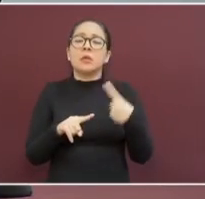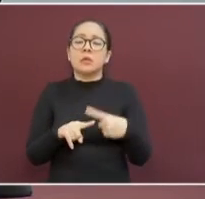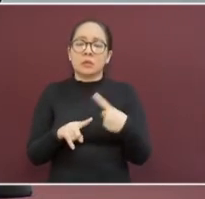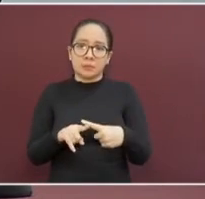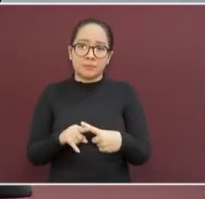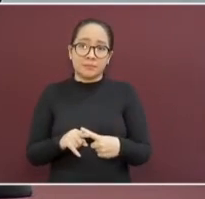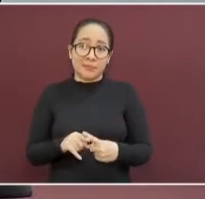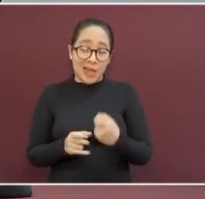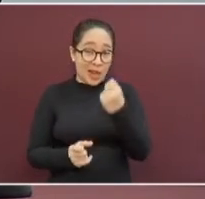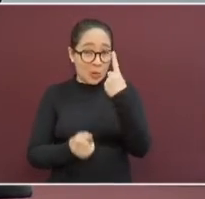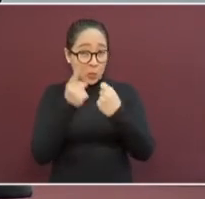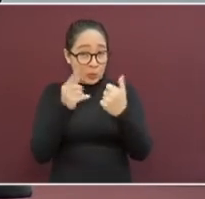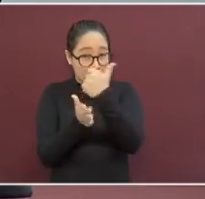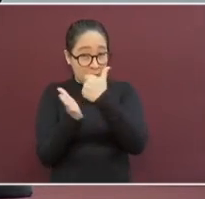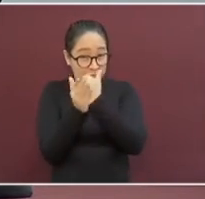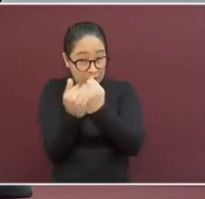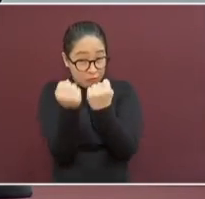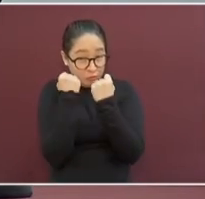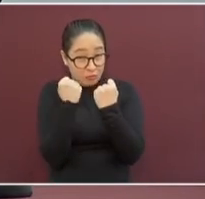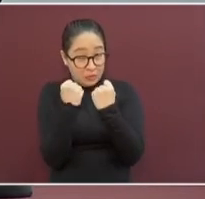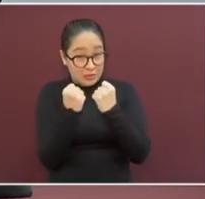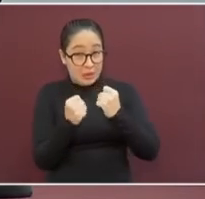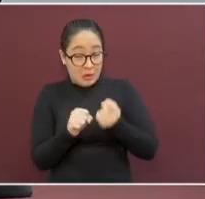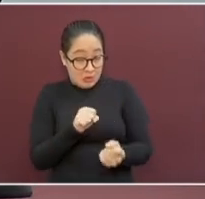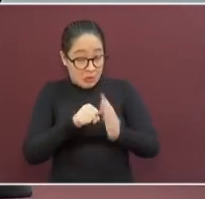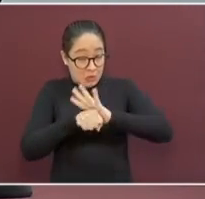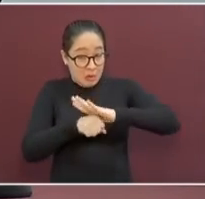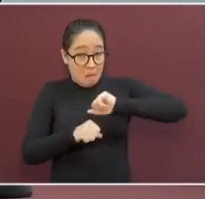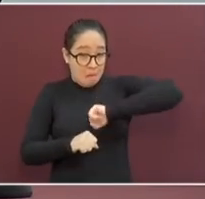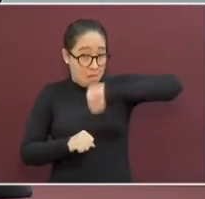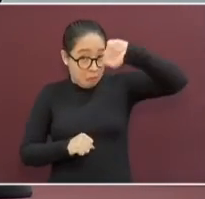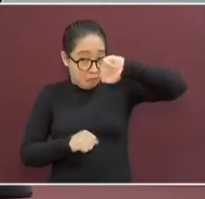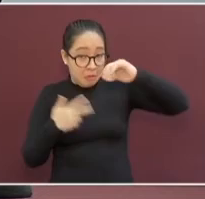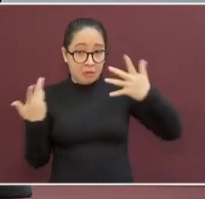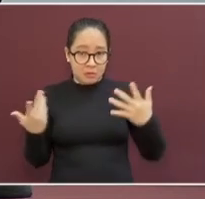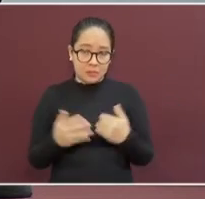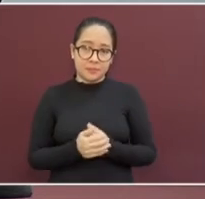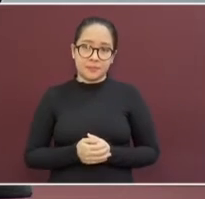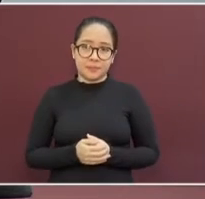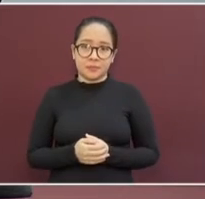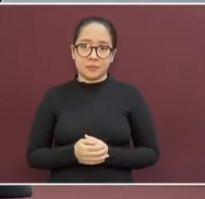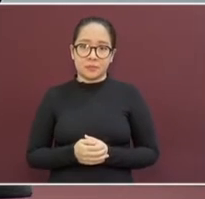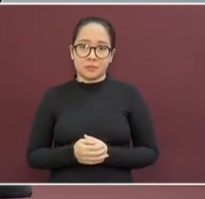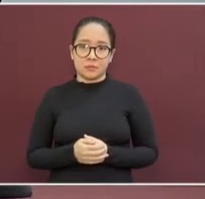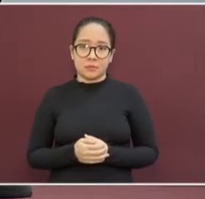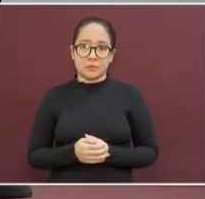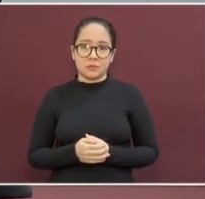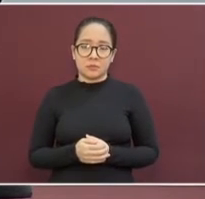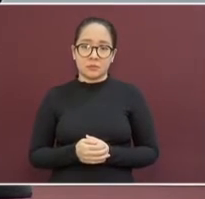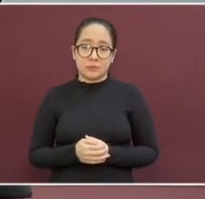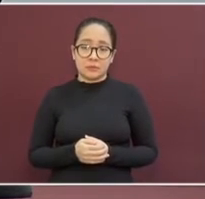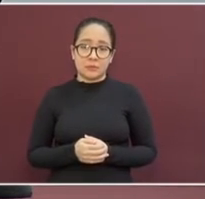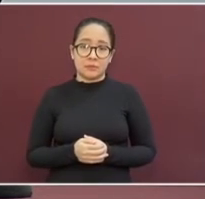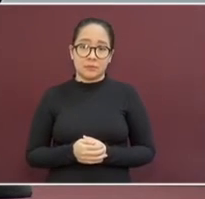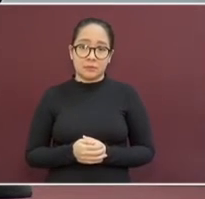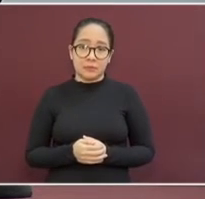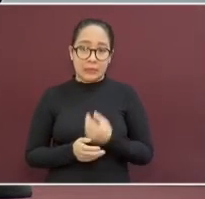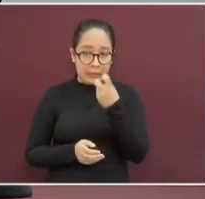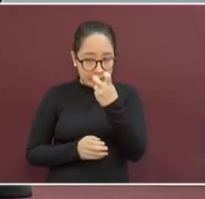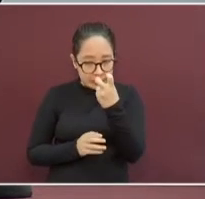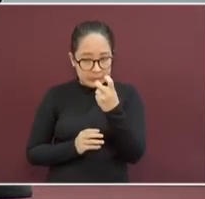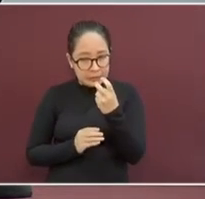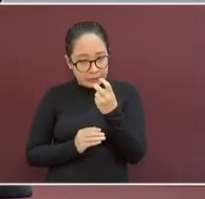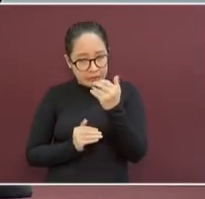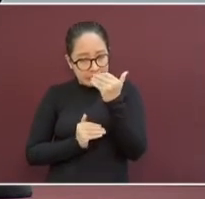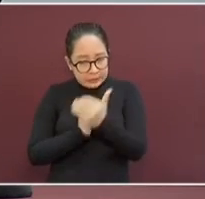cifras más altas deben tener presentes que sólo así podremos alcanzar